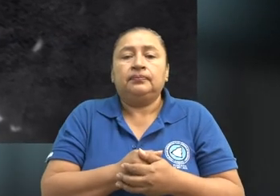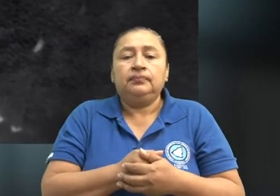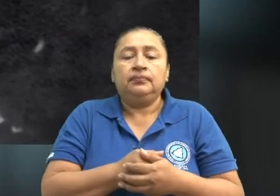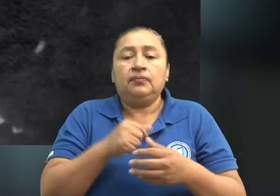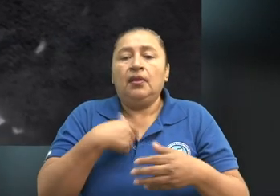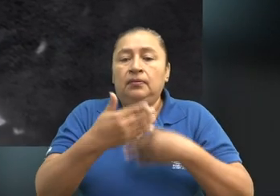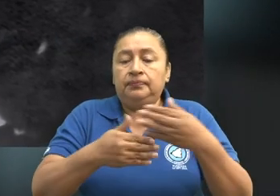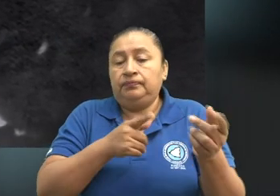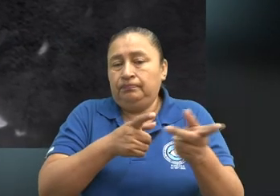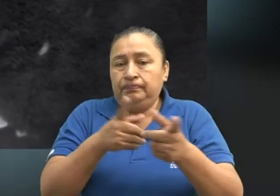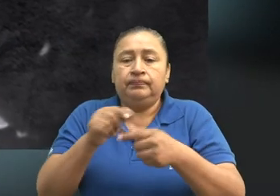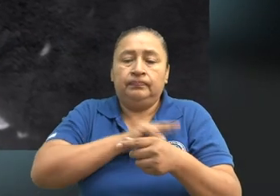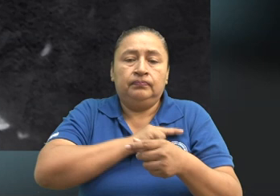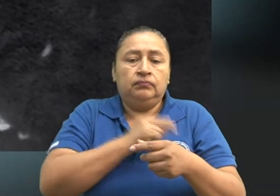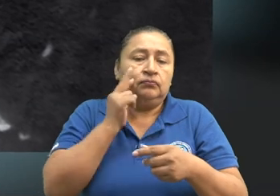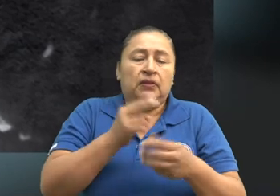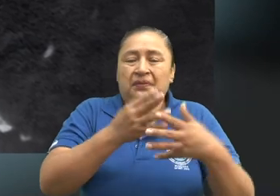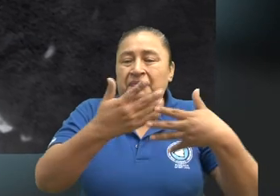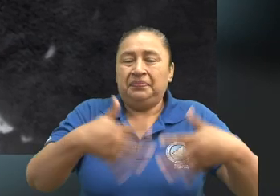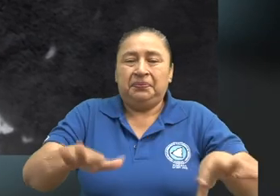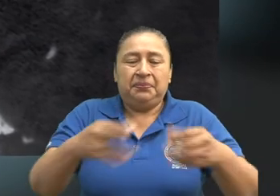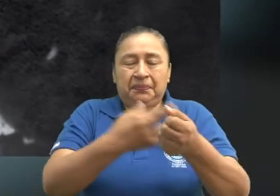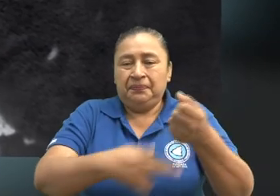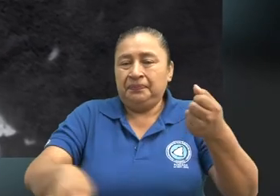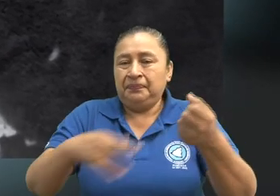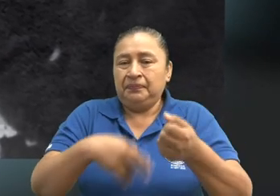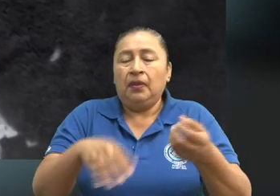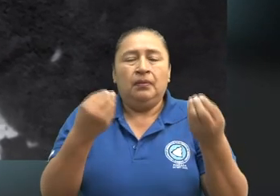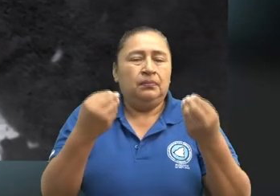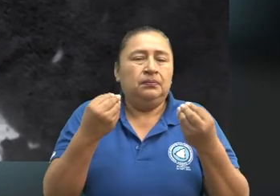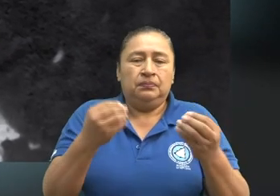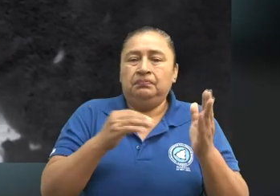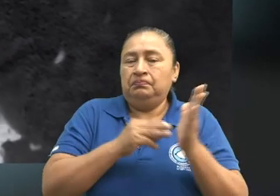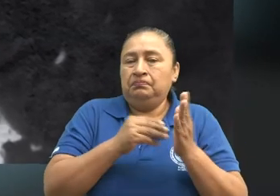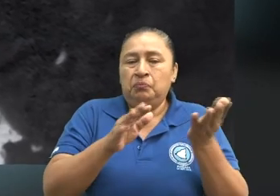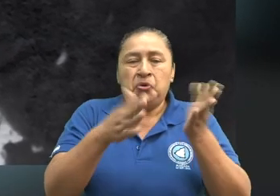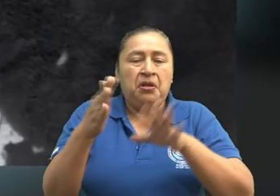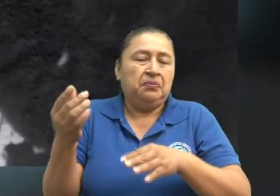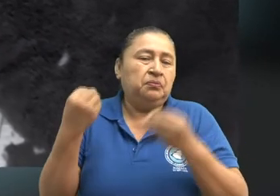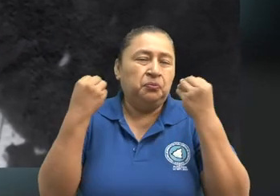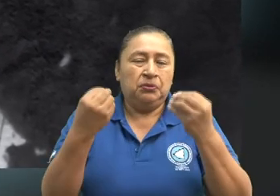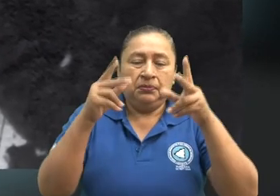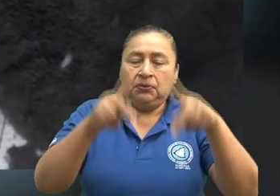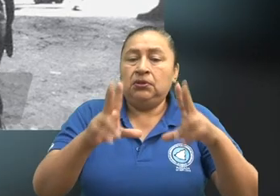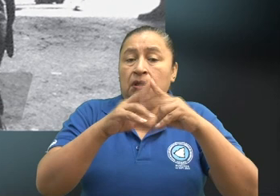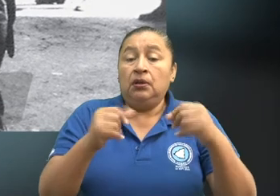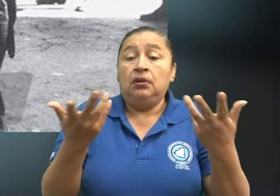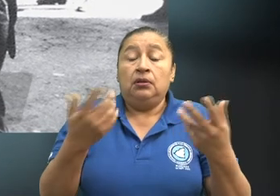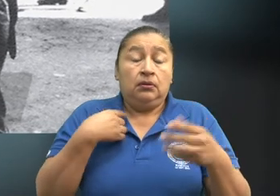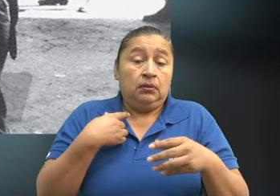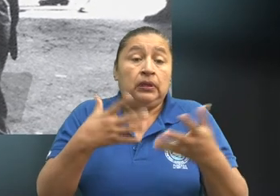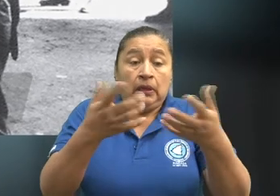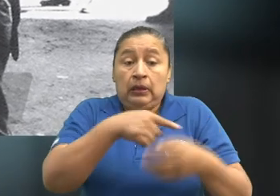va a provocar pues todo ese derramamiento de sangre, donde murieron decenas y cientos de nicaragüenses, pues, que están buscando un